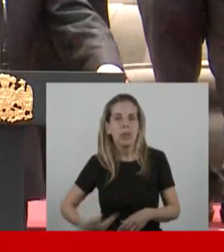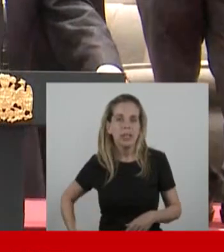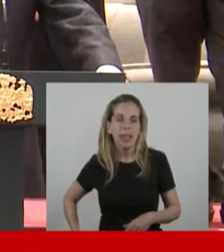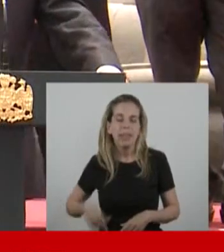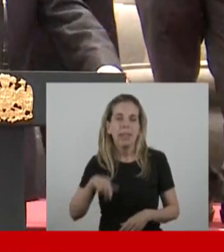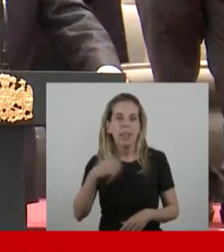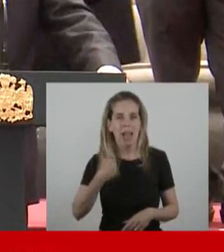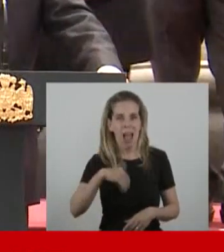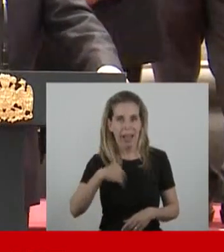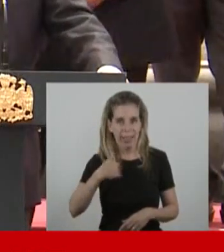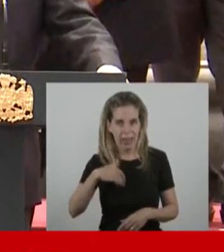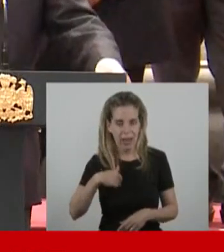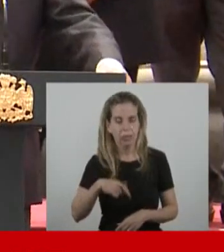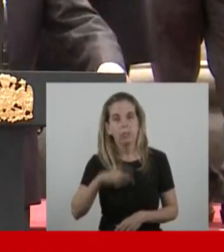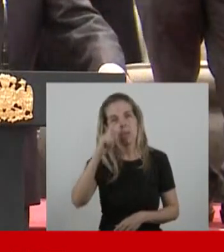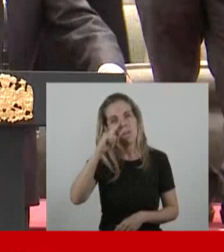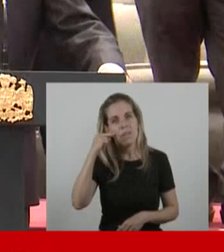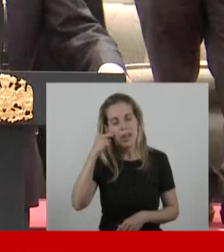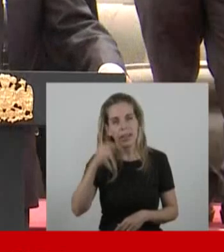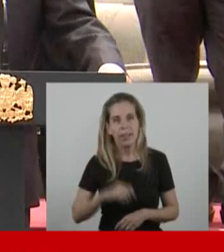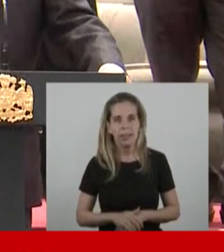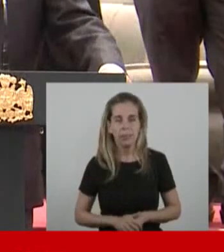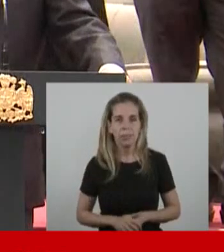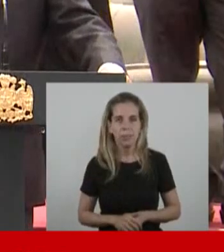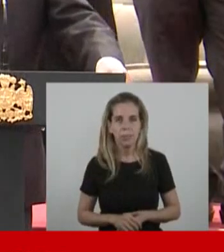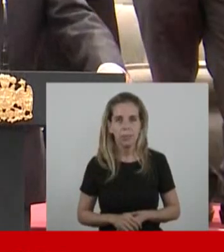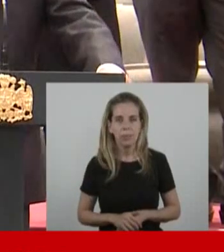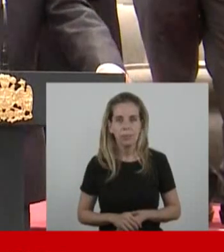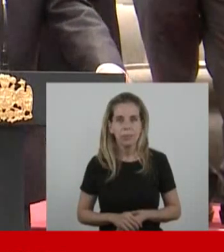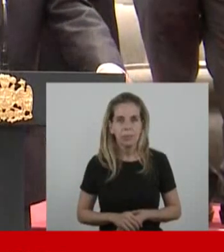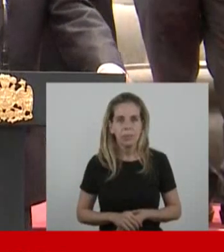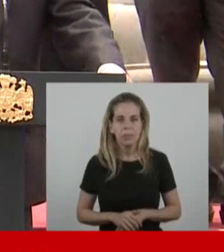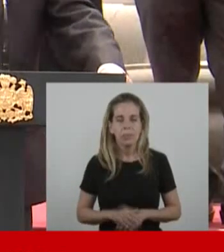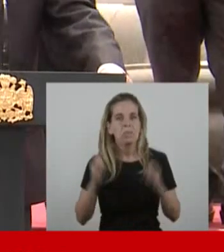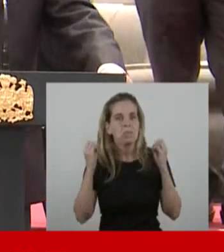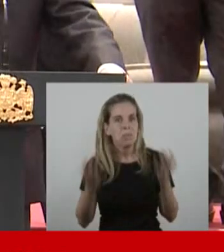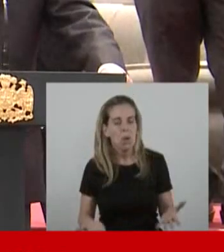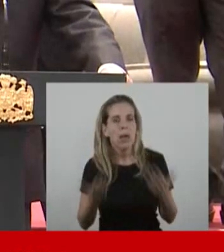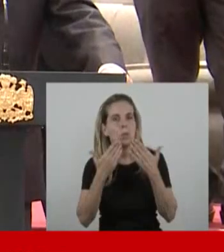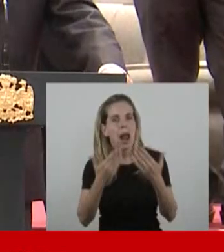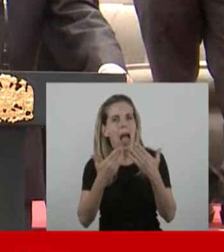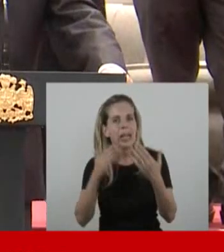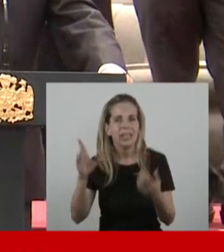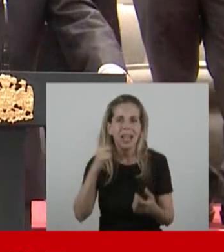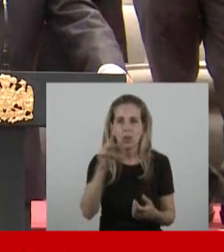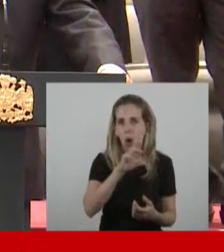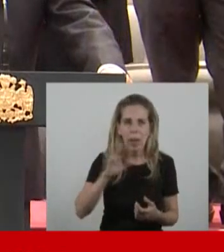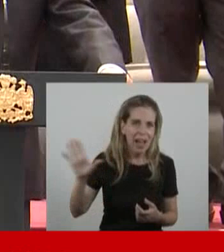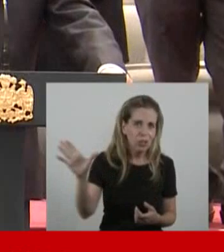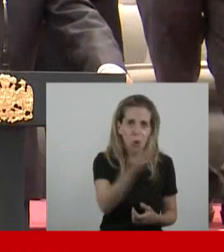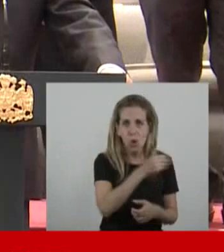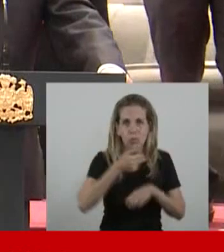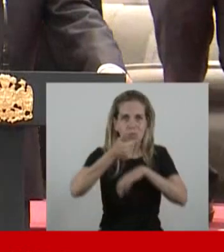Presidente de la República Argentina, señor Alberto Fernández. Muy bien, muchísimas gracias a todos y todas por estar